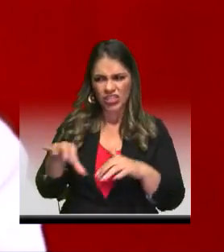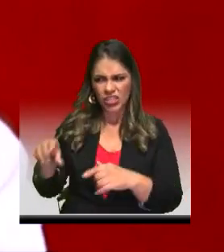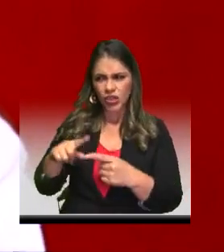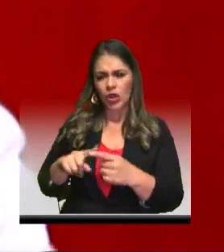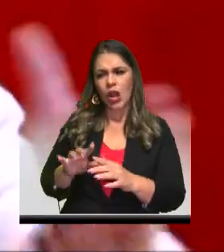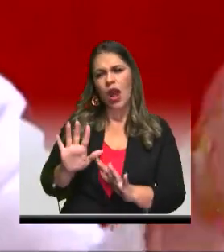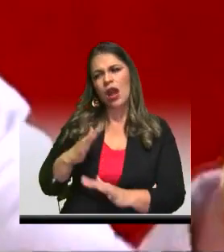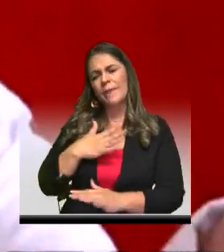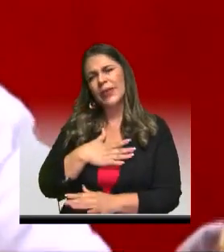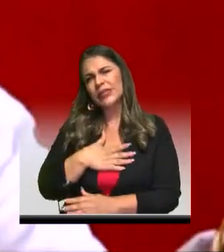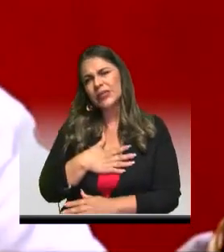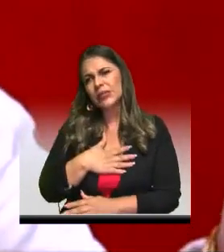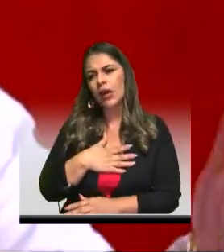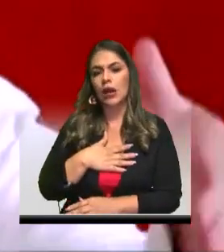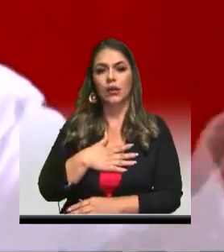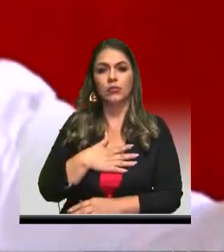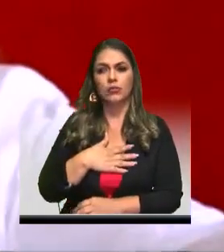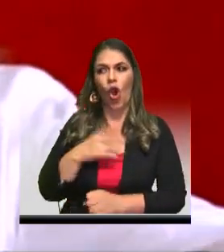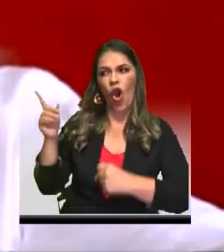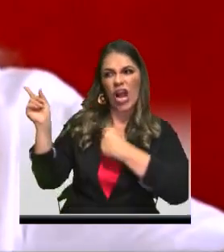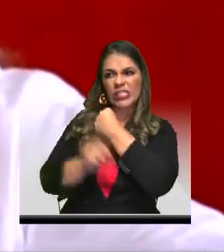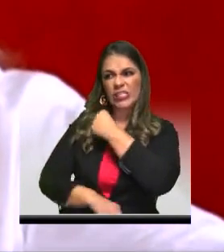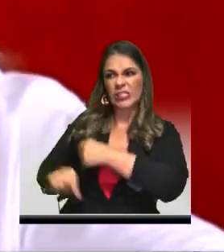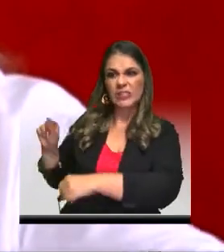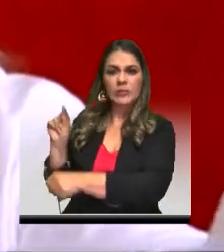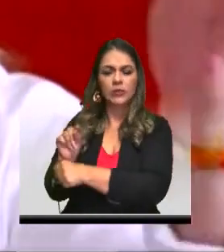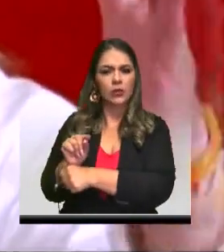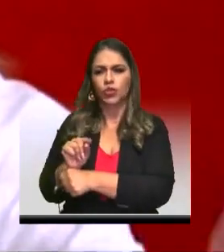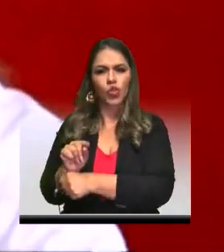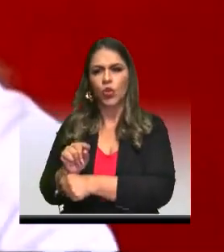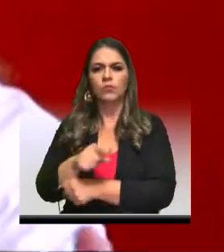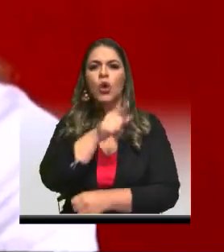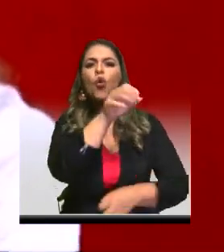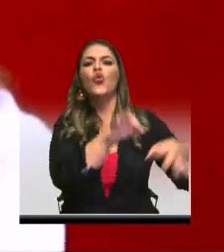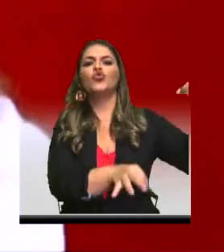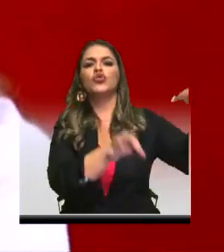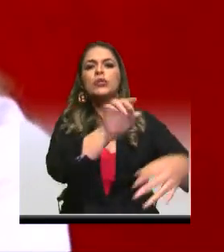vine a juzgarlo, porque ya ha sido juzgado o está siendo juzgado